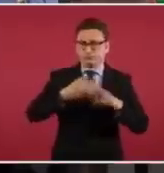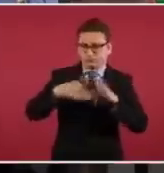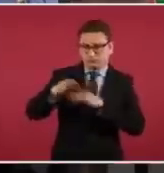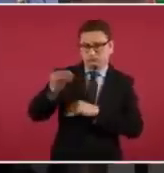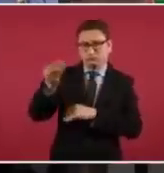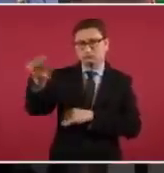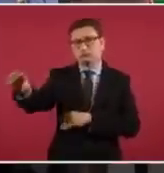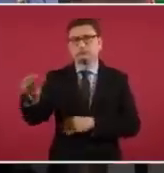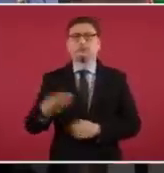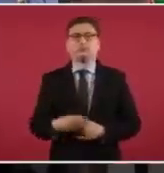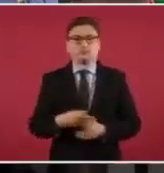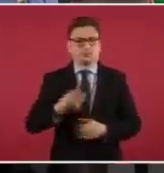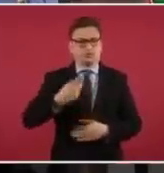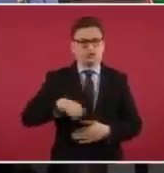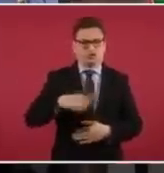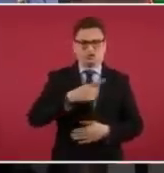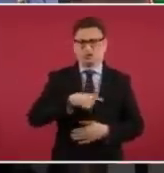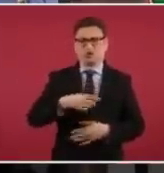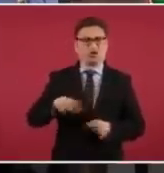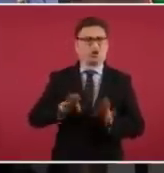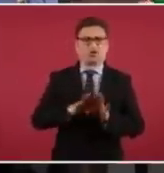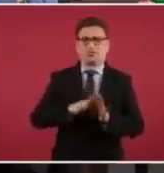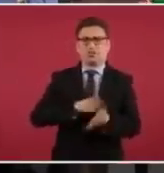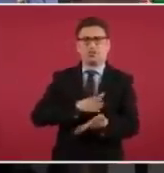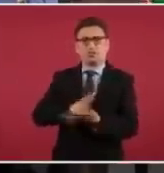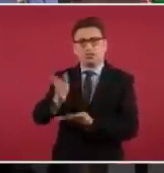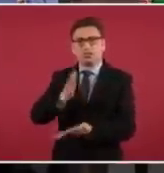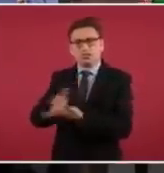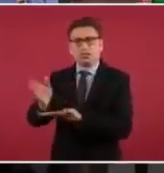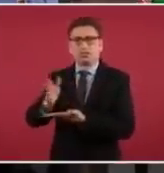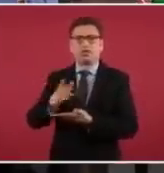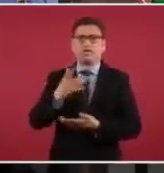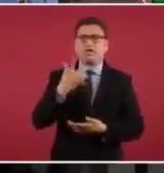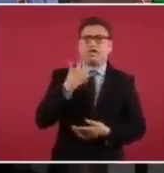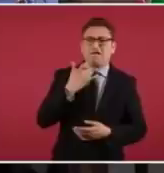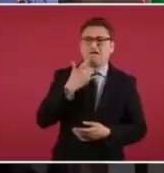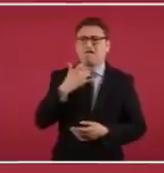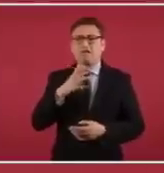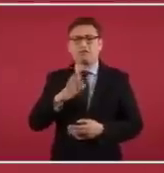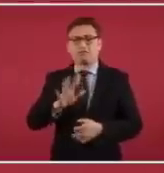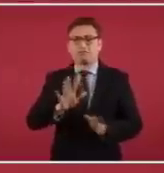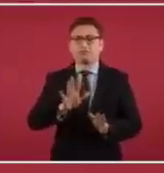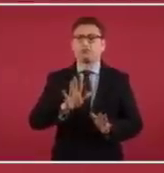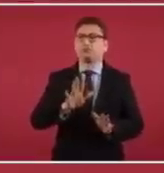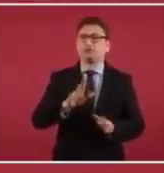ánimo injerencista, sino